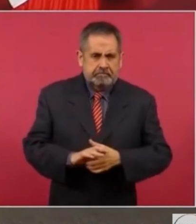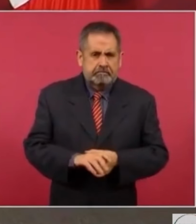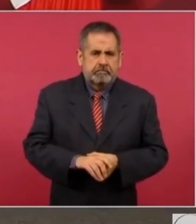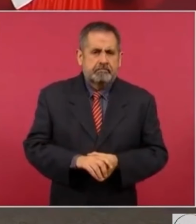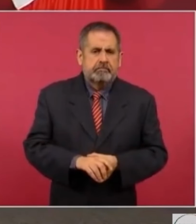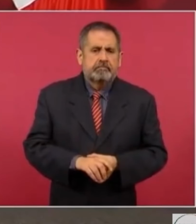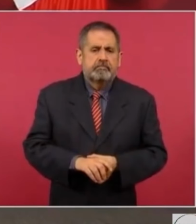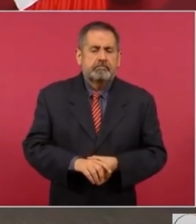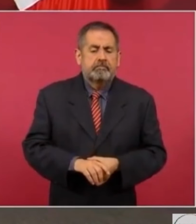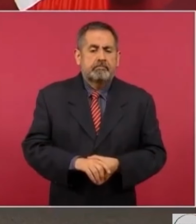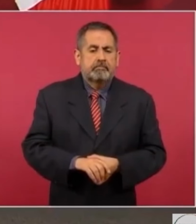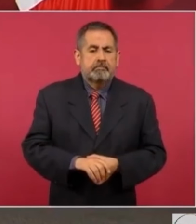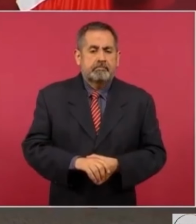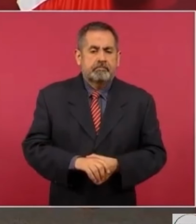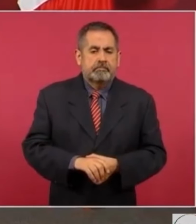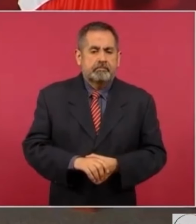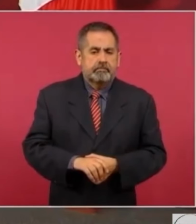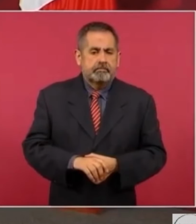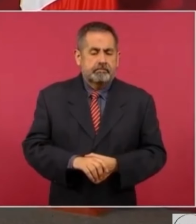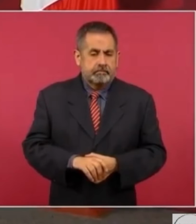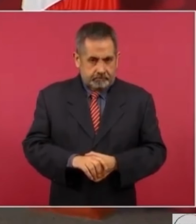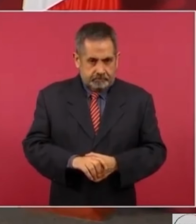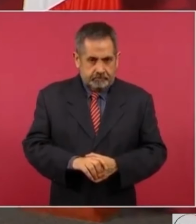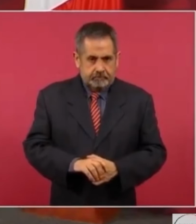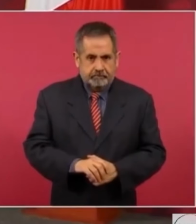La gente